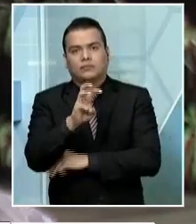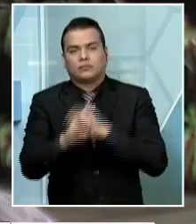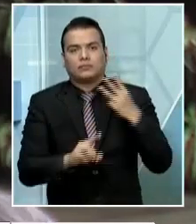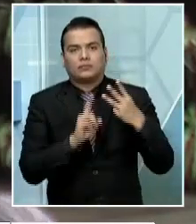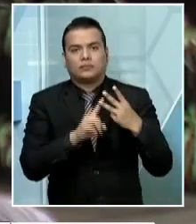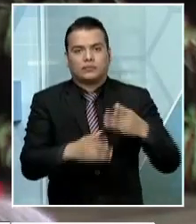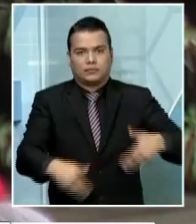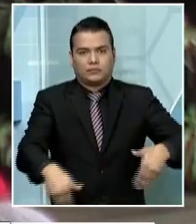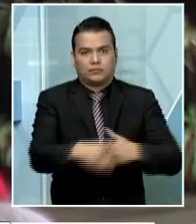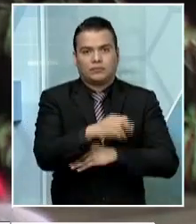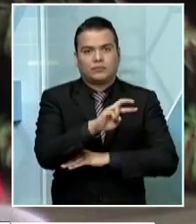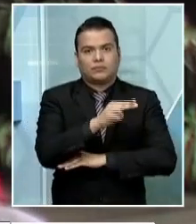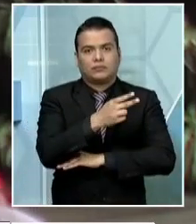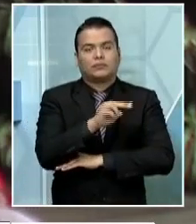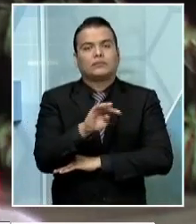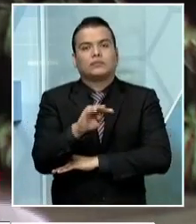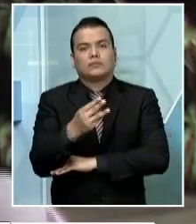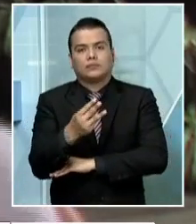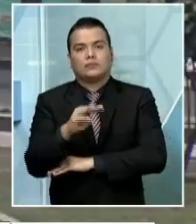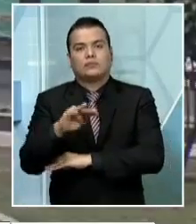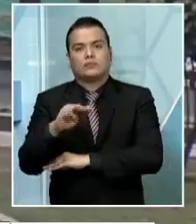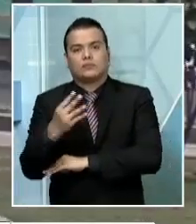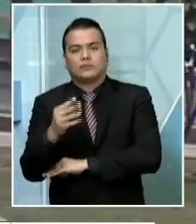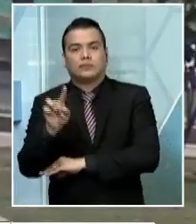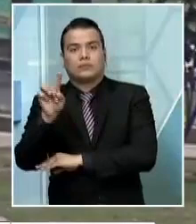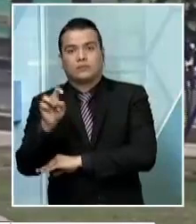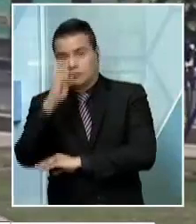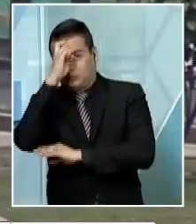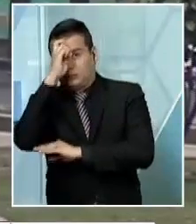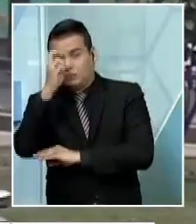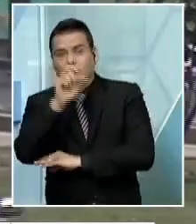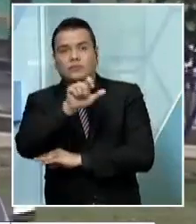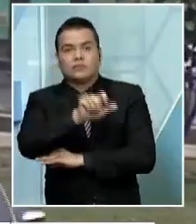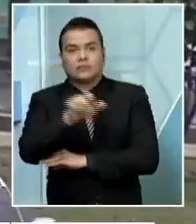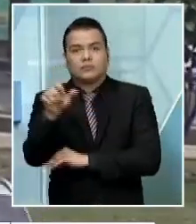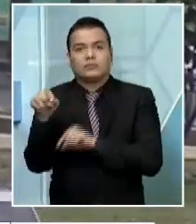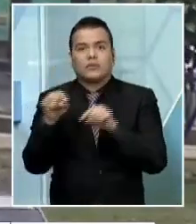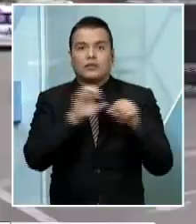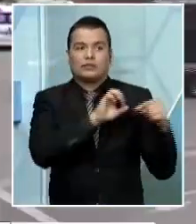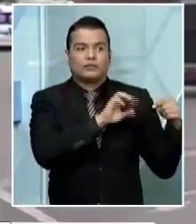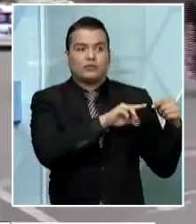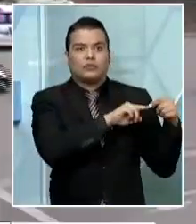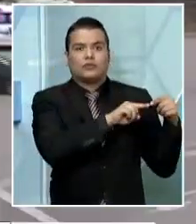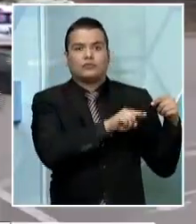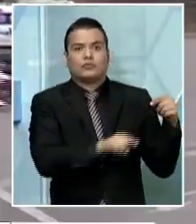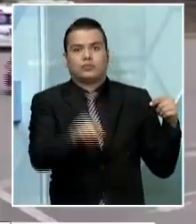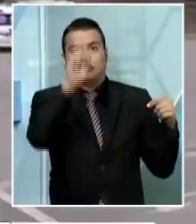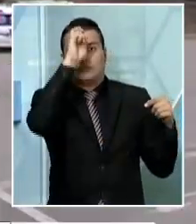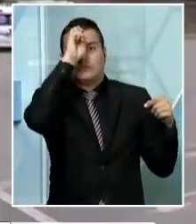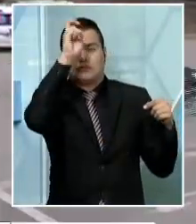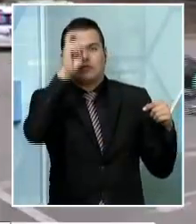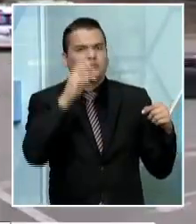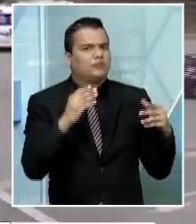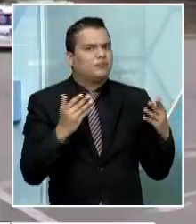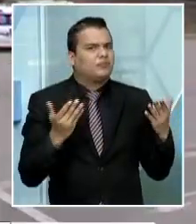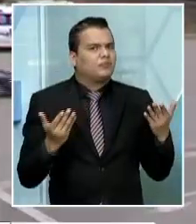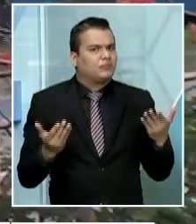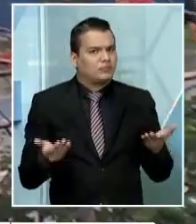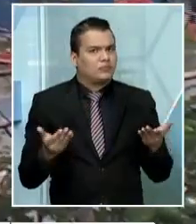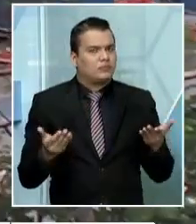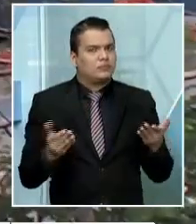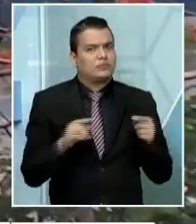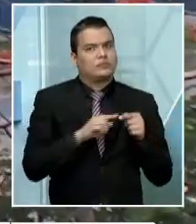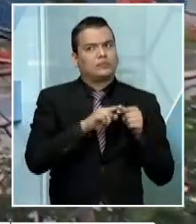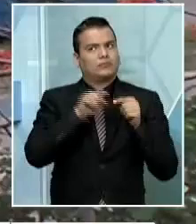avenidas segunda, tercera, cuarta y sexta norte, y para las personas que vienen desde el sur de Cali hacia el norte y el nororiente de la